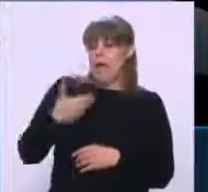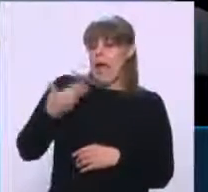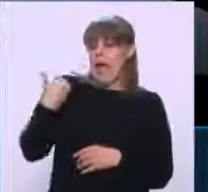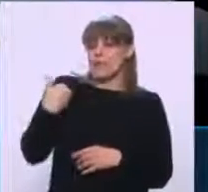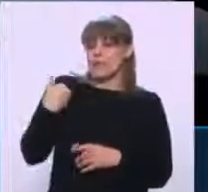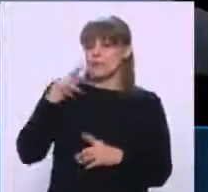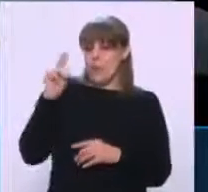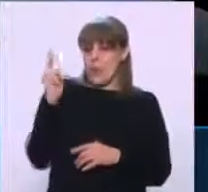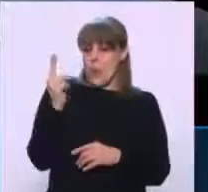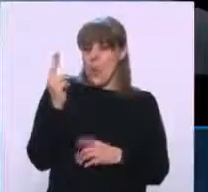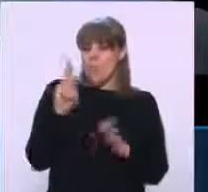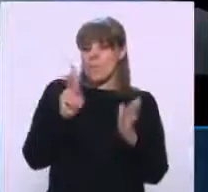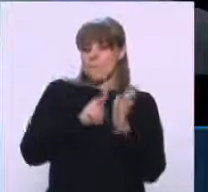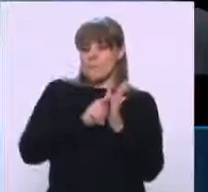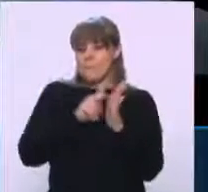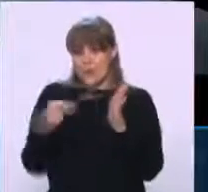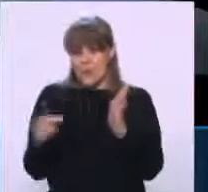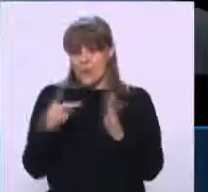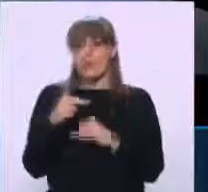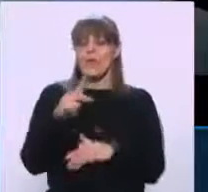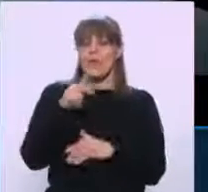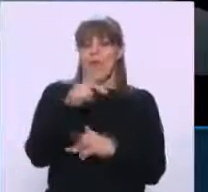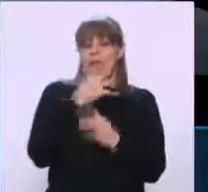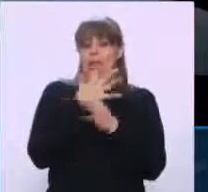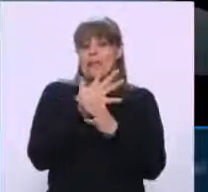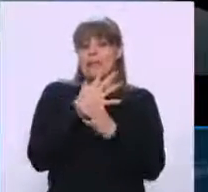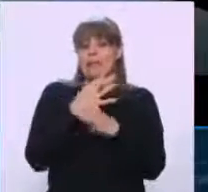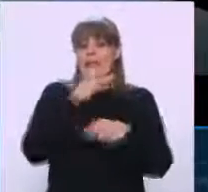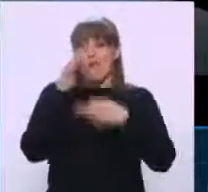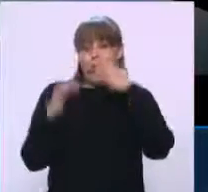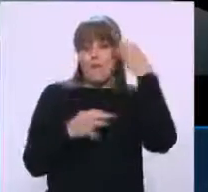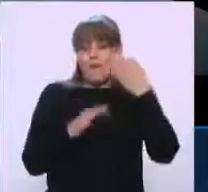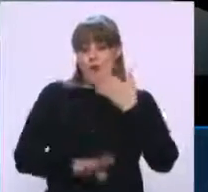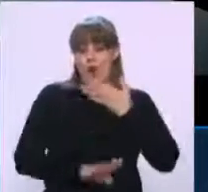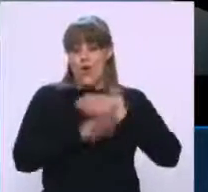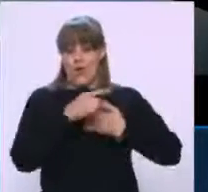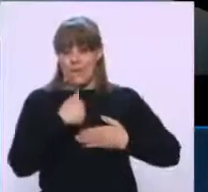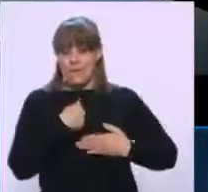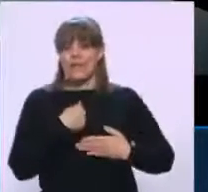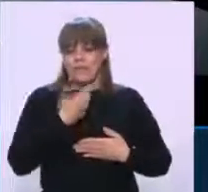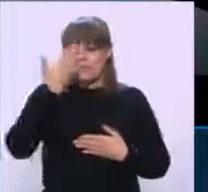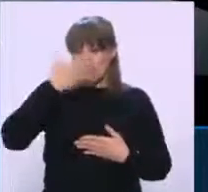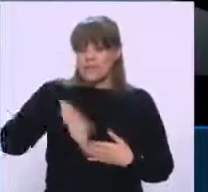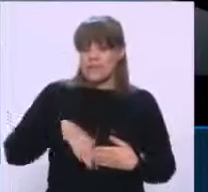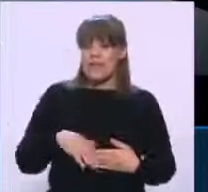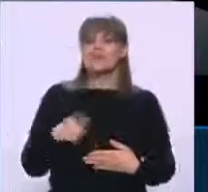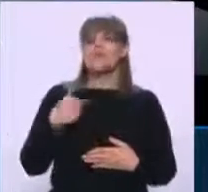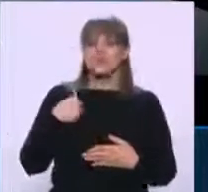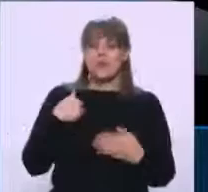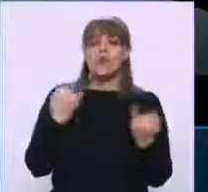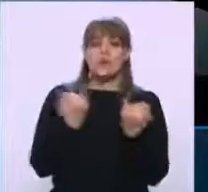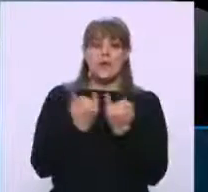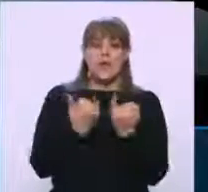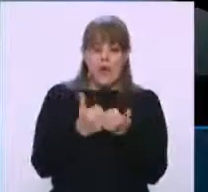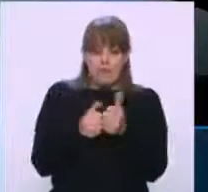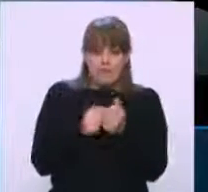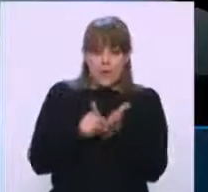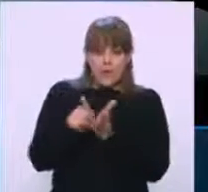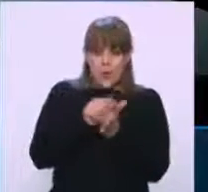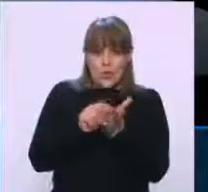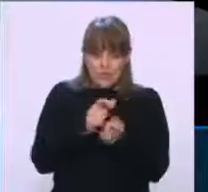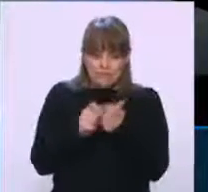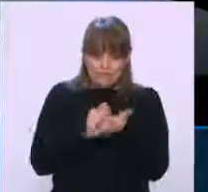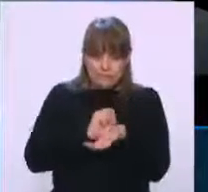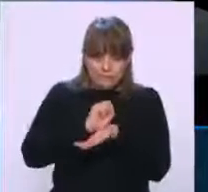nota en contra mía. No había más información, pero ya me habían dicho algo así. Yo incluso publiqué un tweet que después